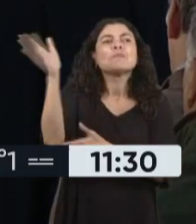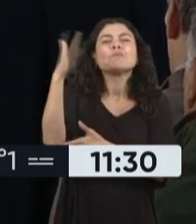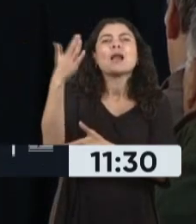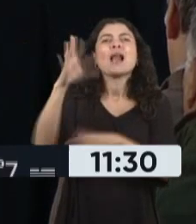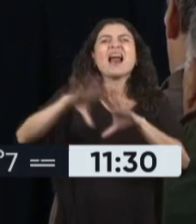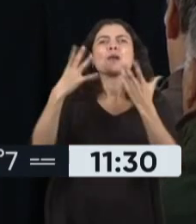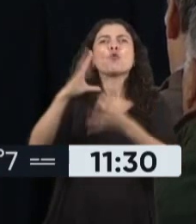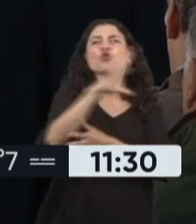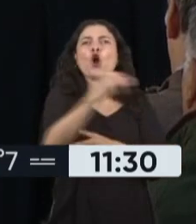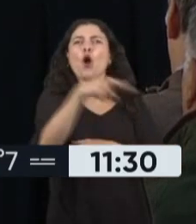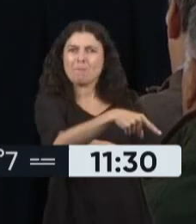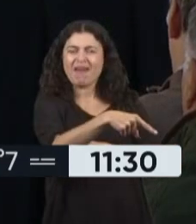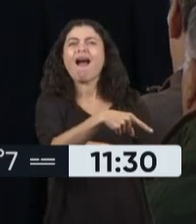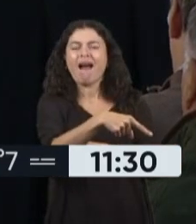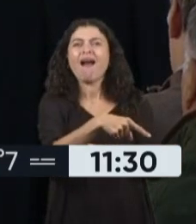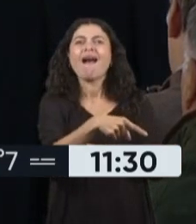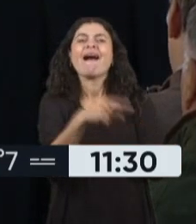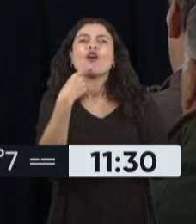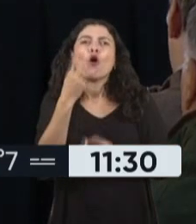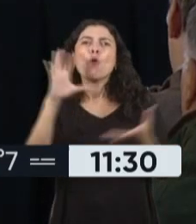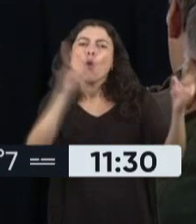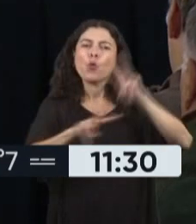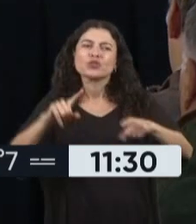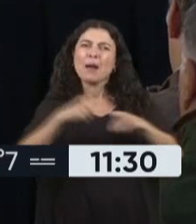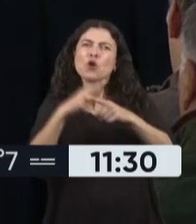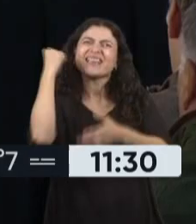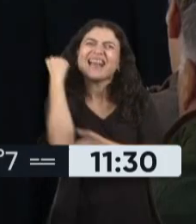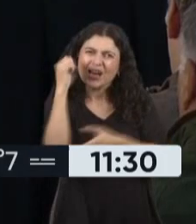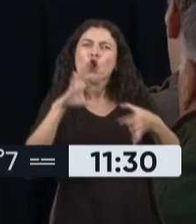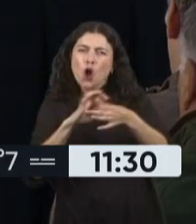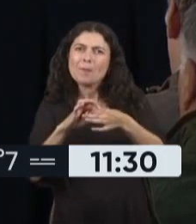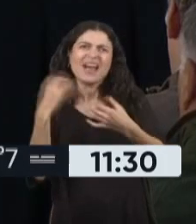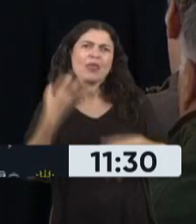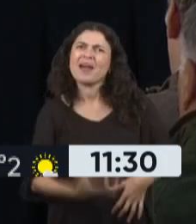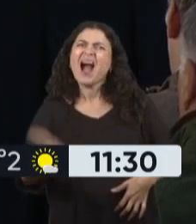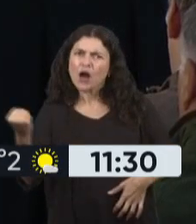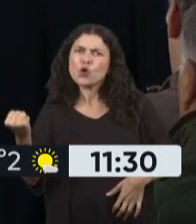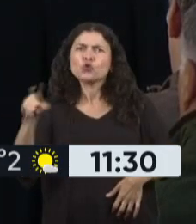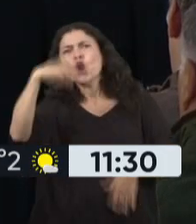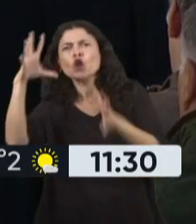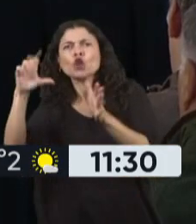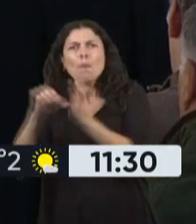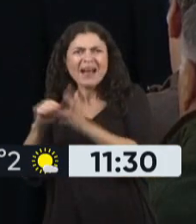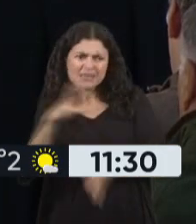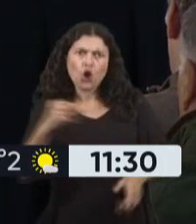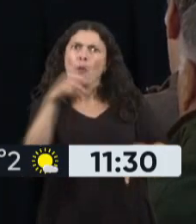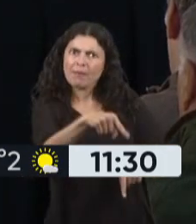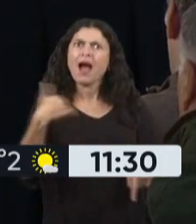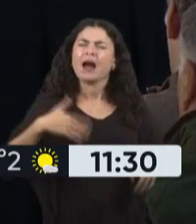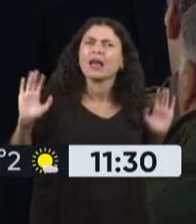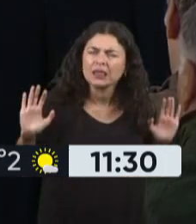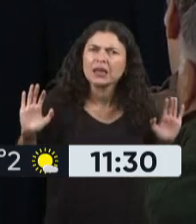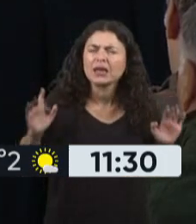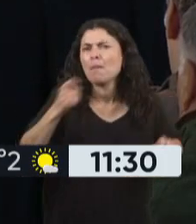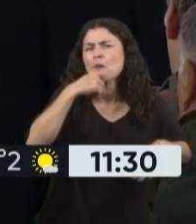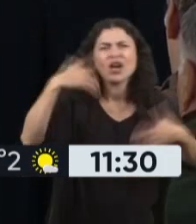mundial de política económica. Es más, en el caso del trabajo que